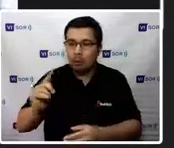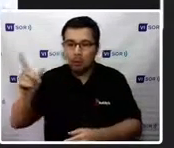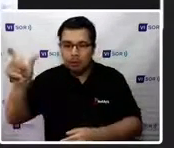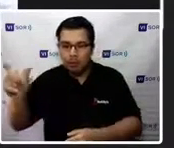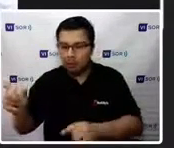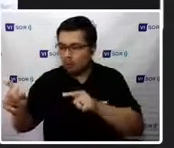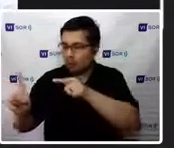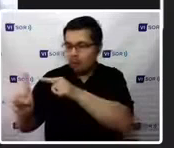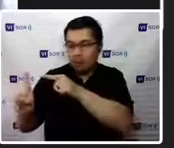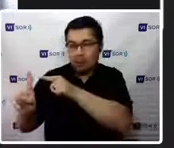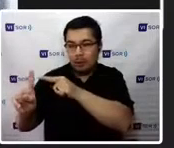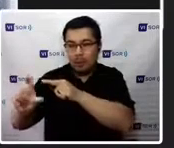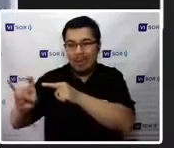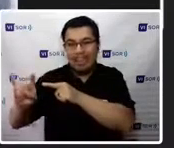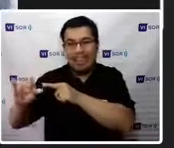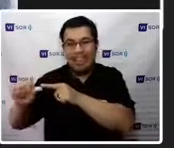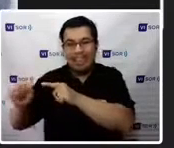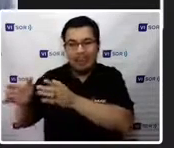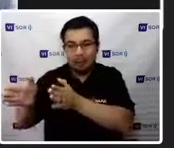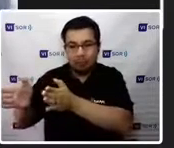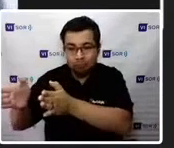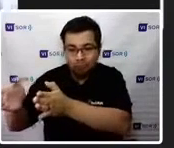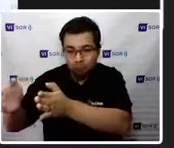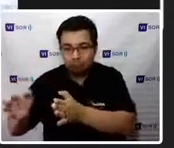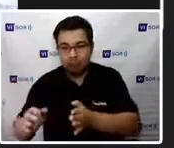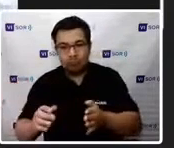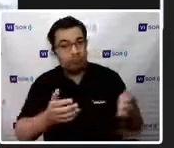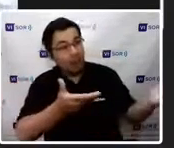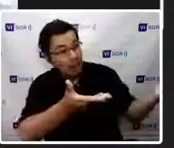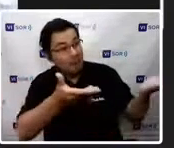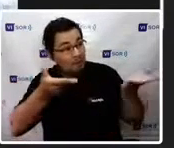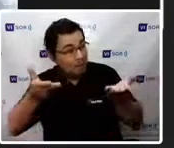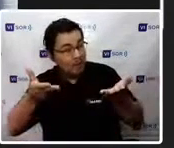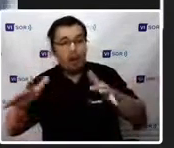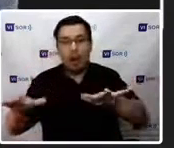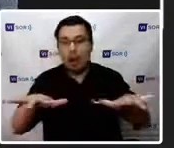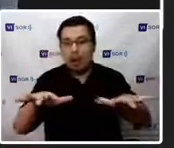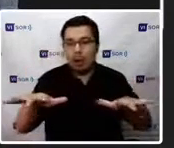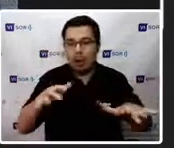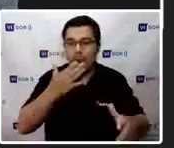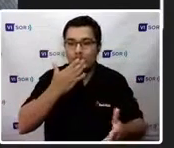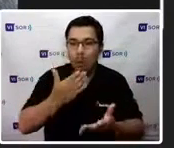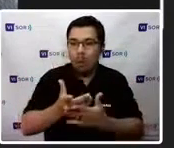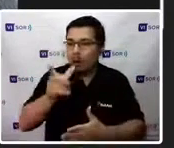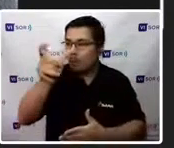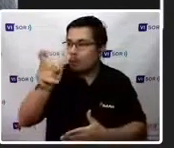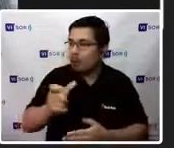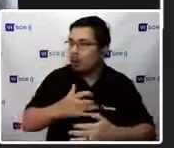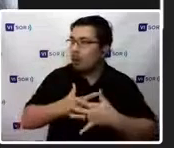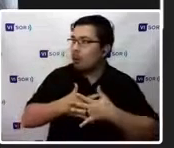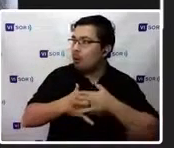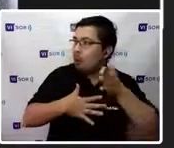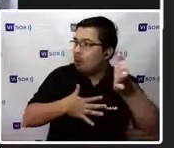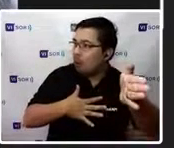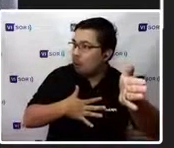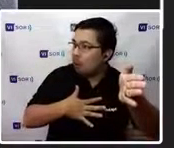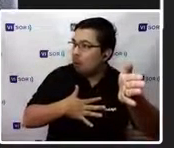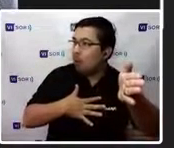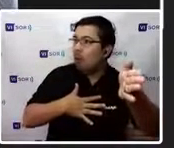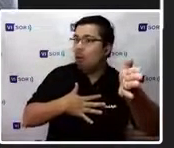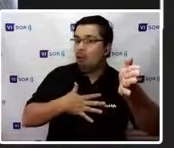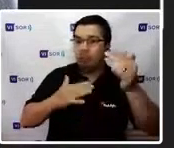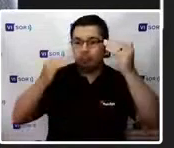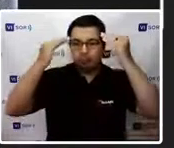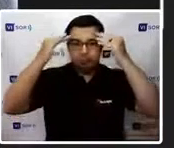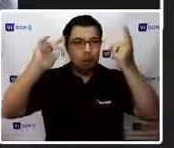actividades, y una vez que la gente las realiza, cambia impresionantemente su forma de